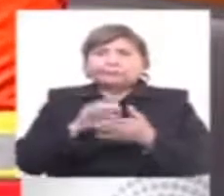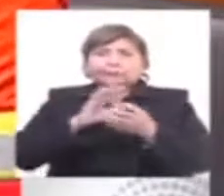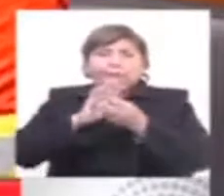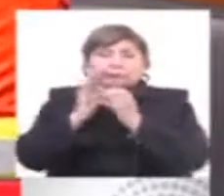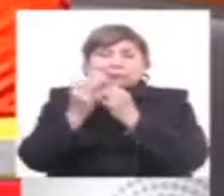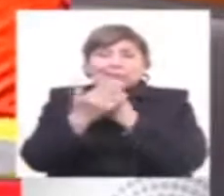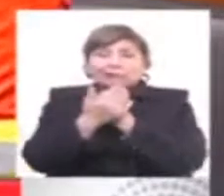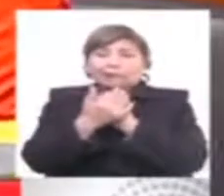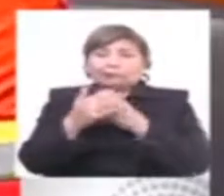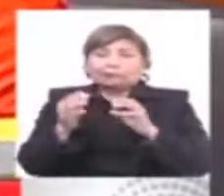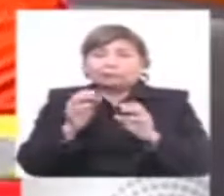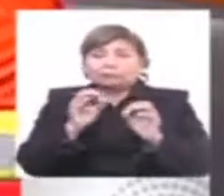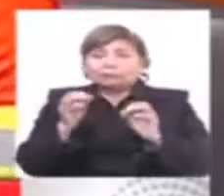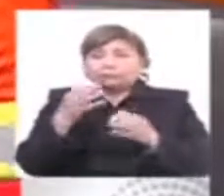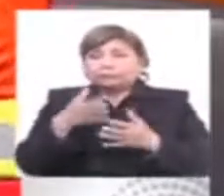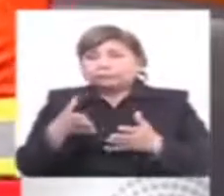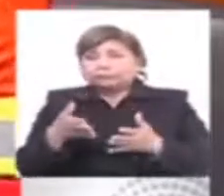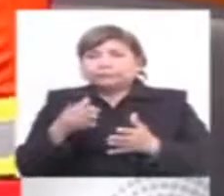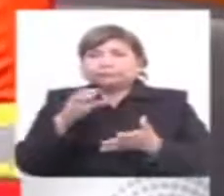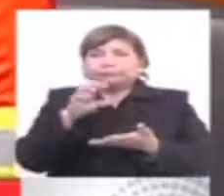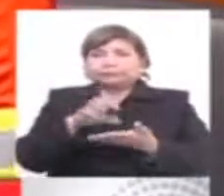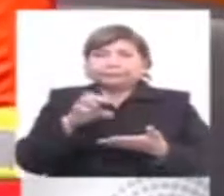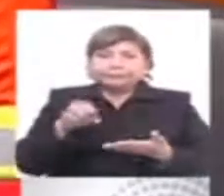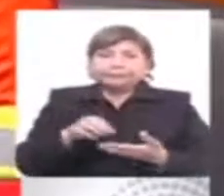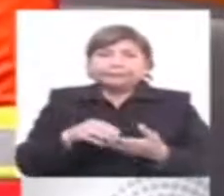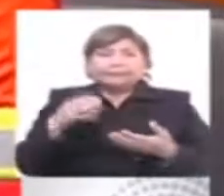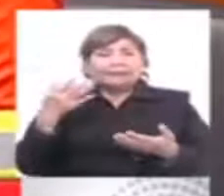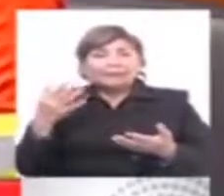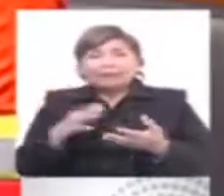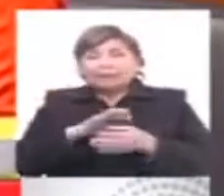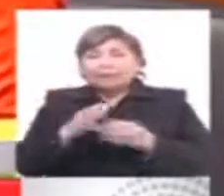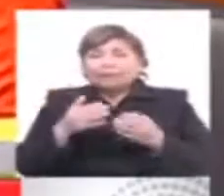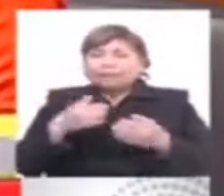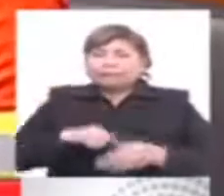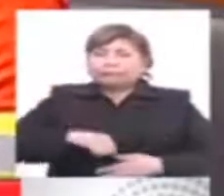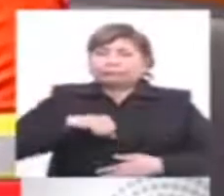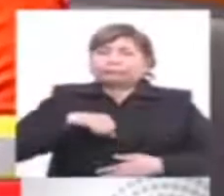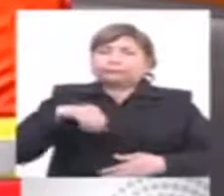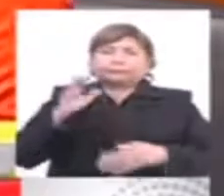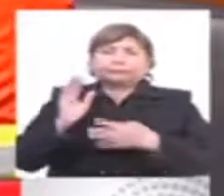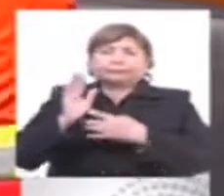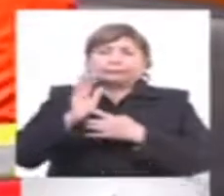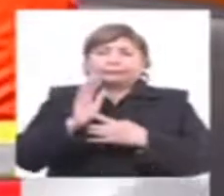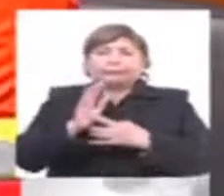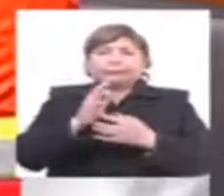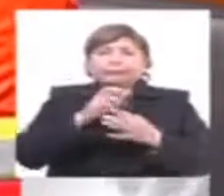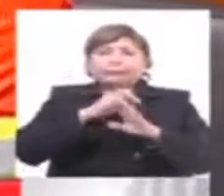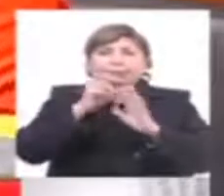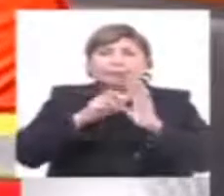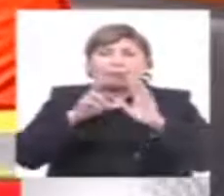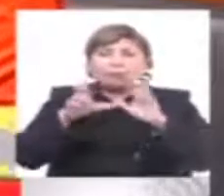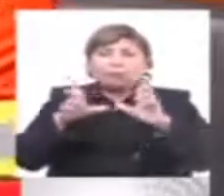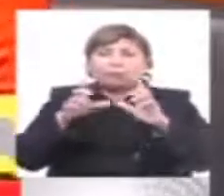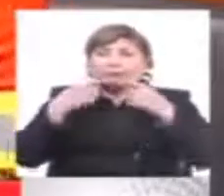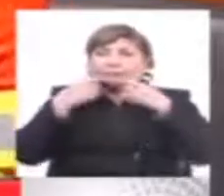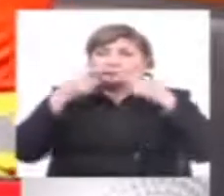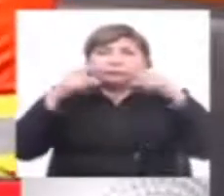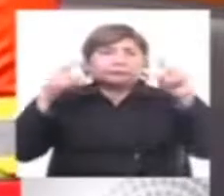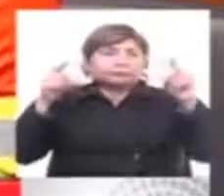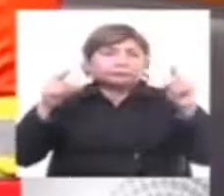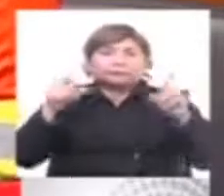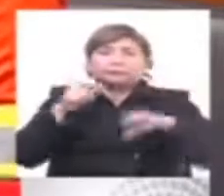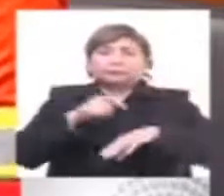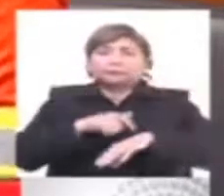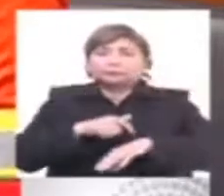disfrazados aliados del pueblo. Paquetazos que con orgullo muestran en programas de farándulas